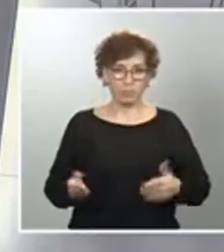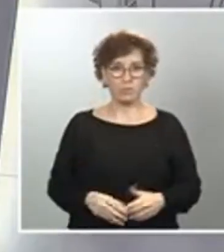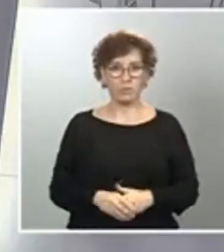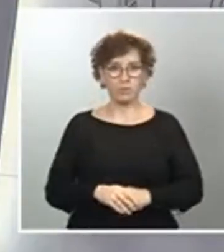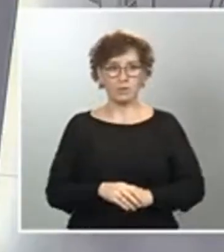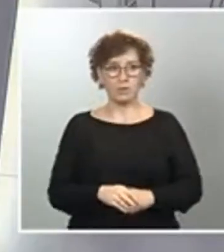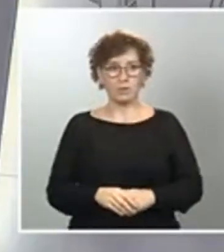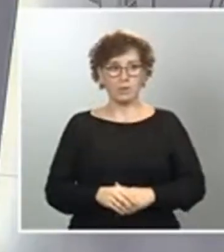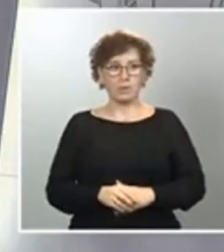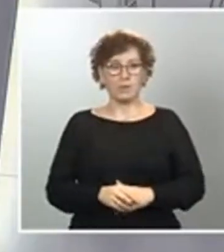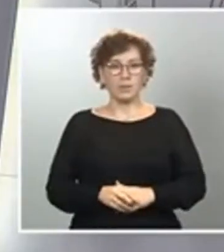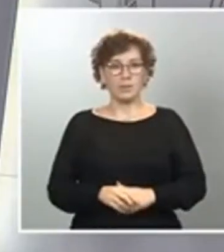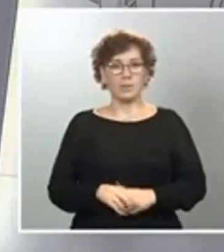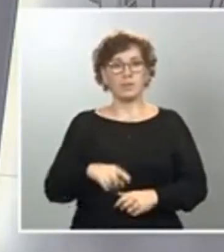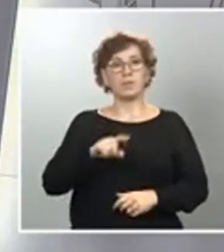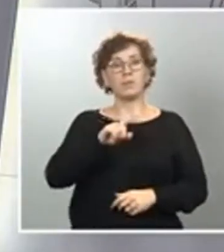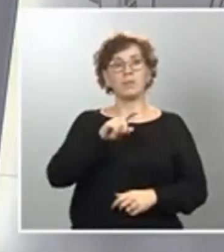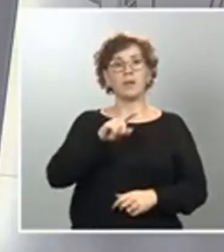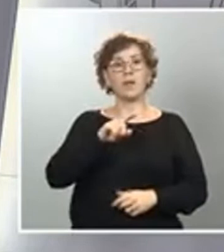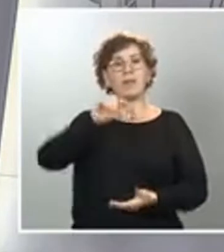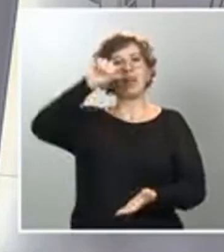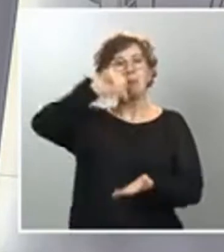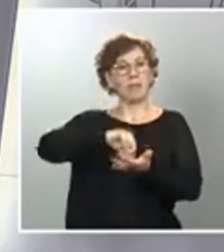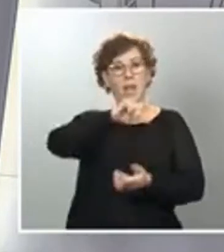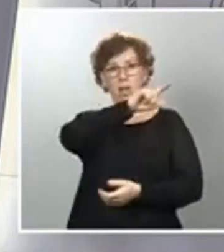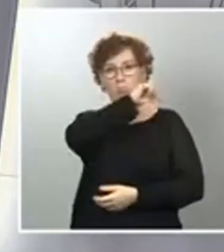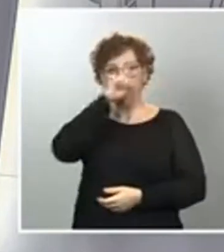Pregunta Capital Madrid, creo que solo le escuchamos, pero adelante.